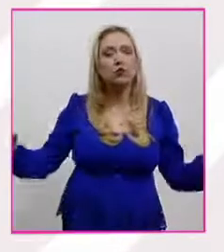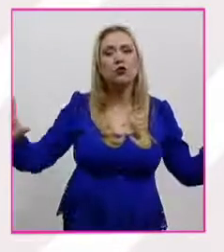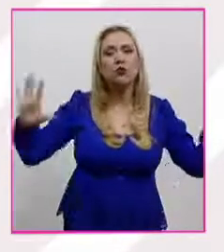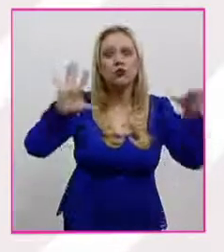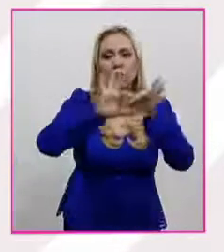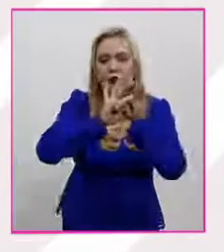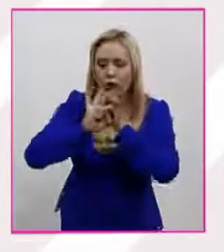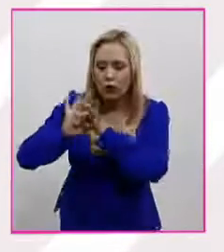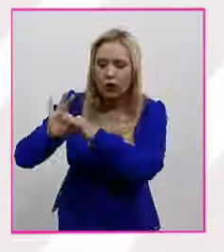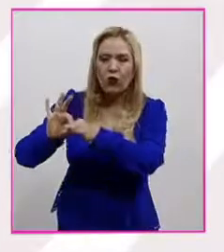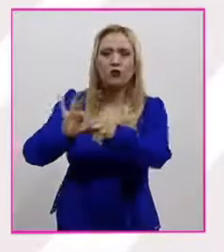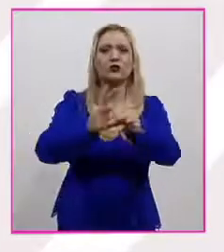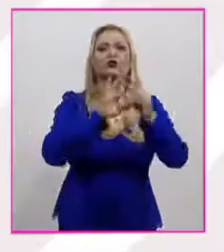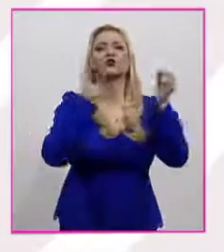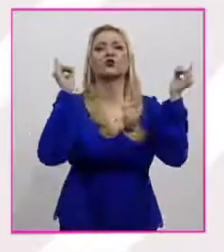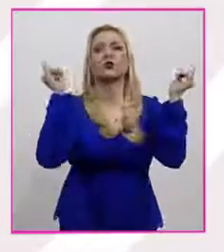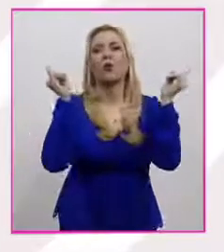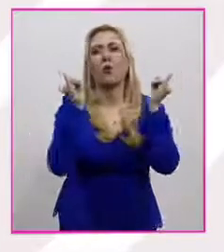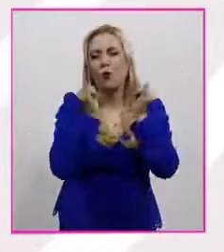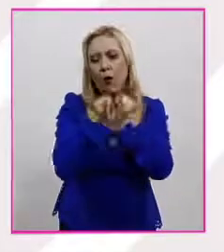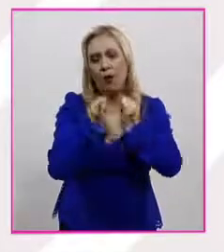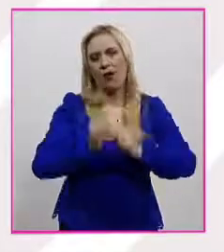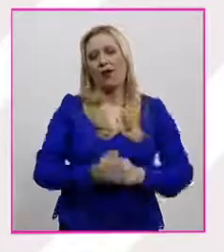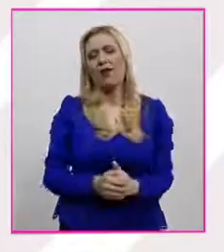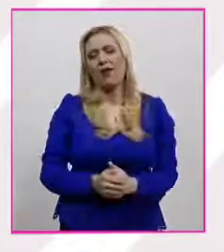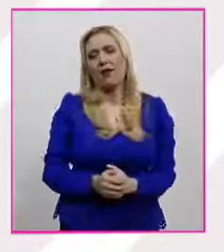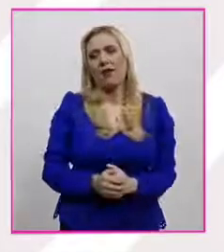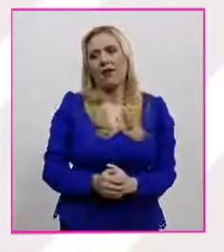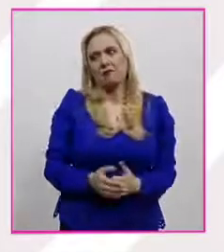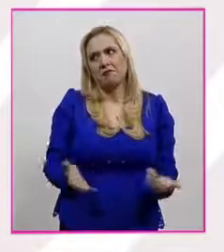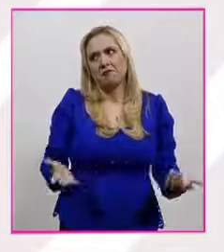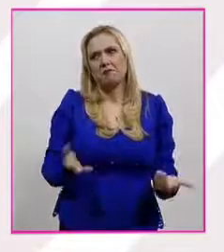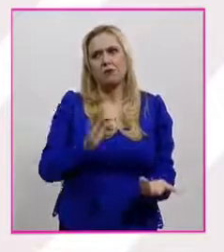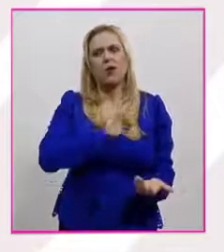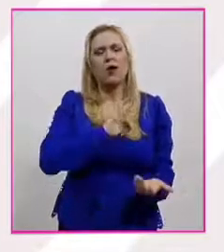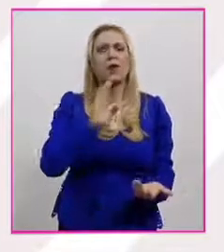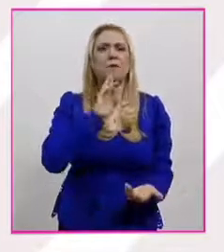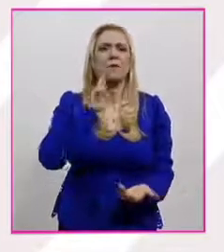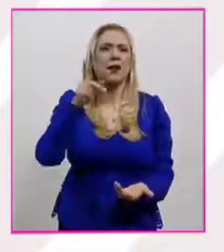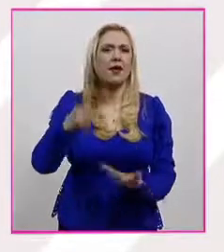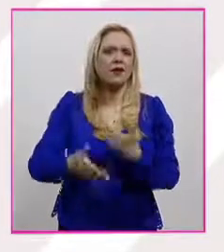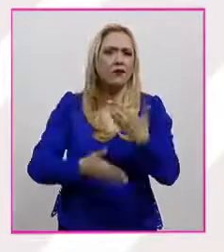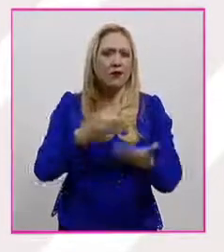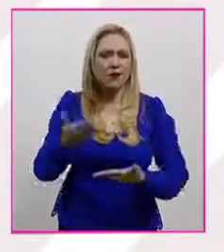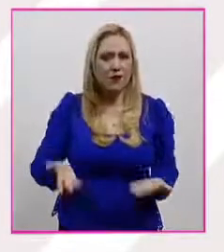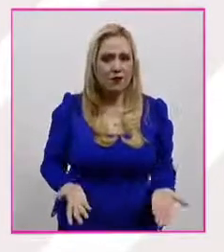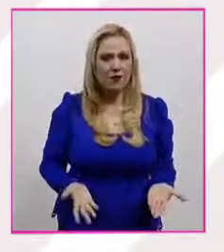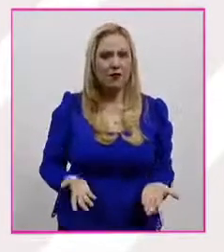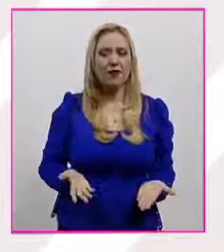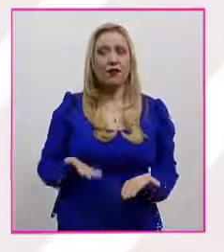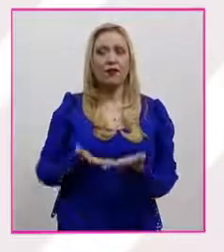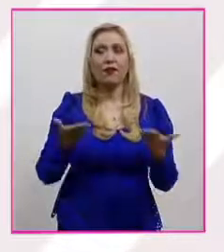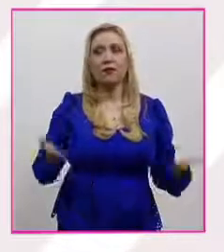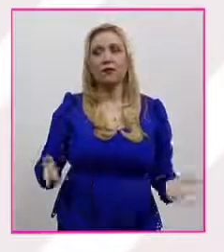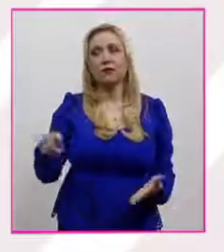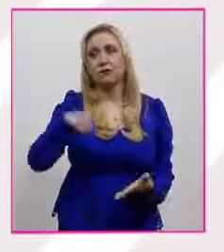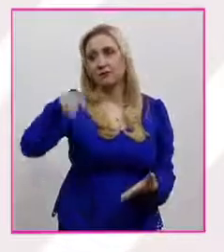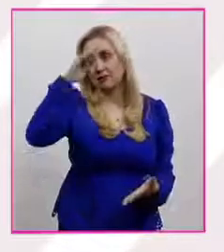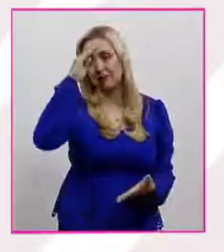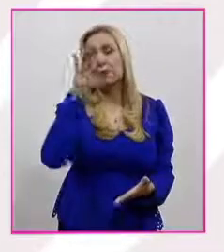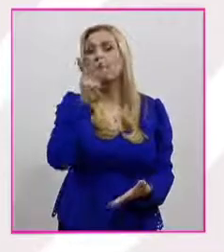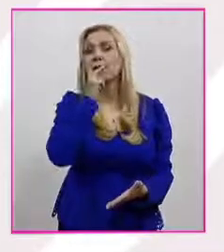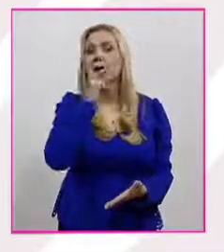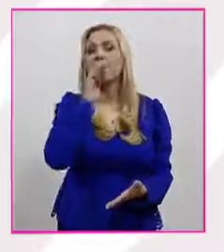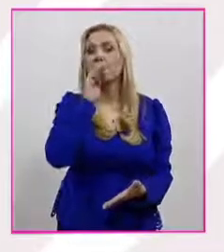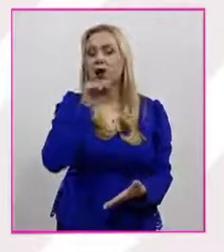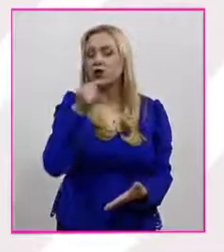del mismo círculo que puede ser virtuoso o no, ¿no? Y que al final del día el hecho de que los papás de esos